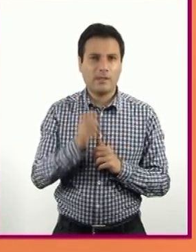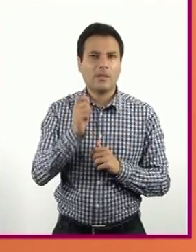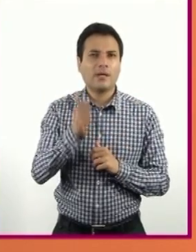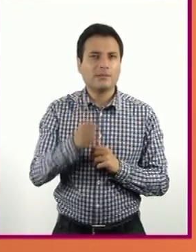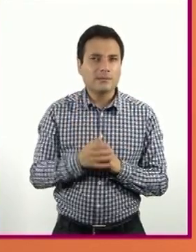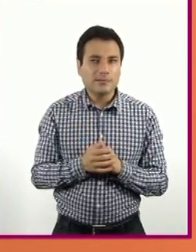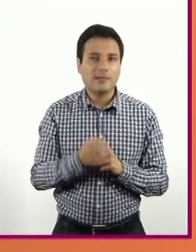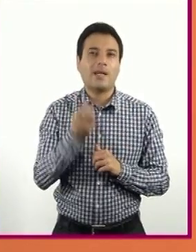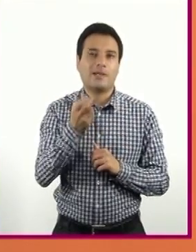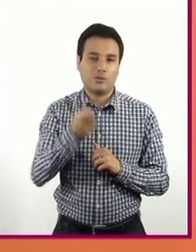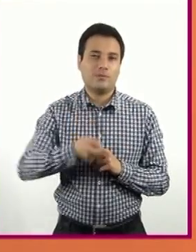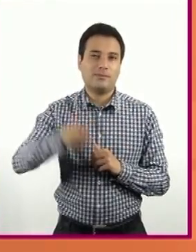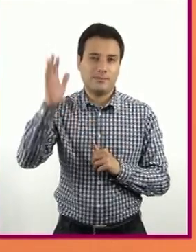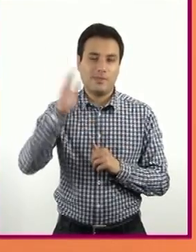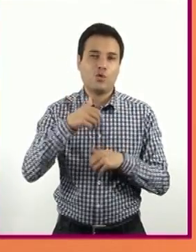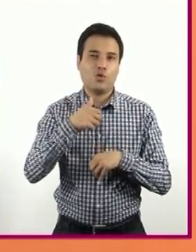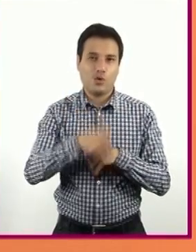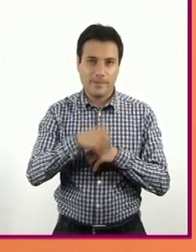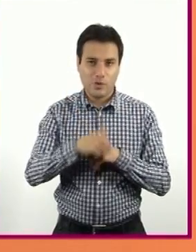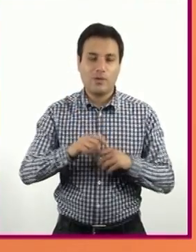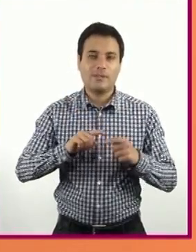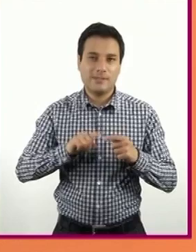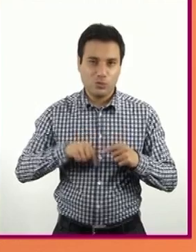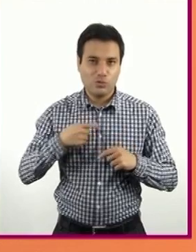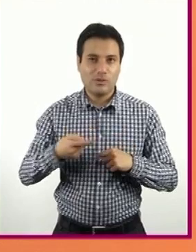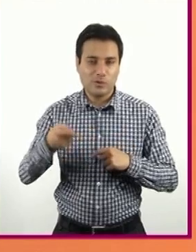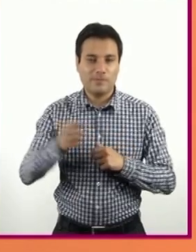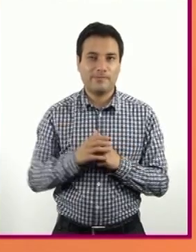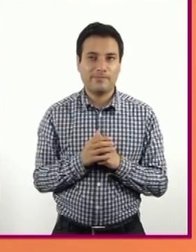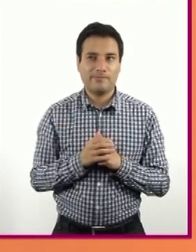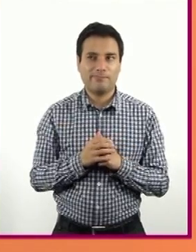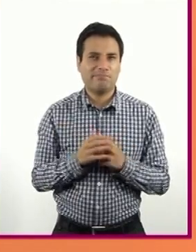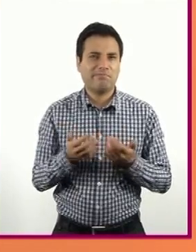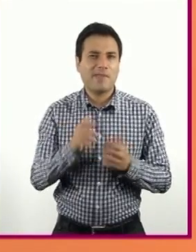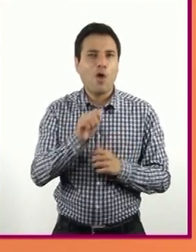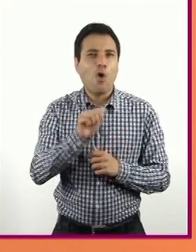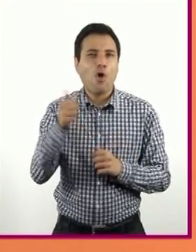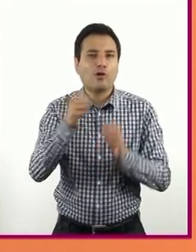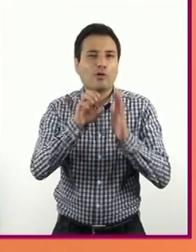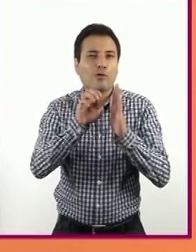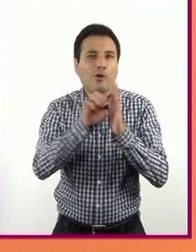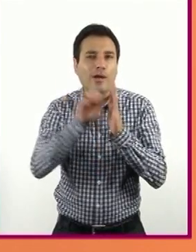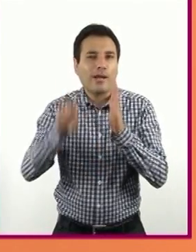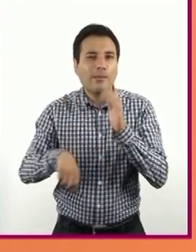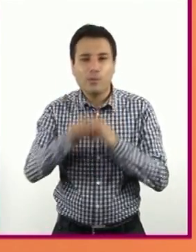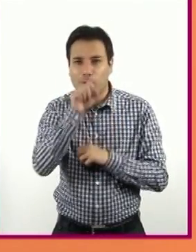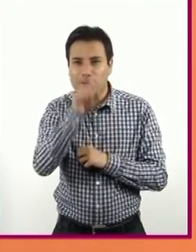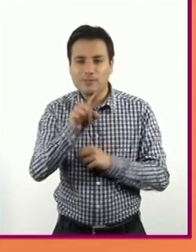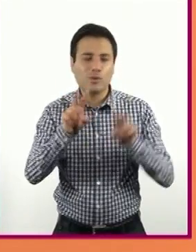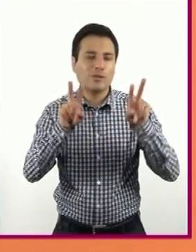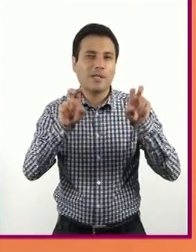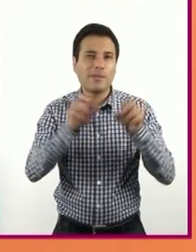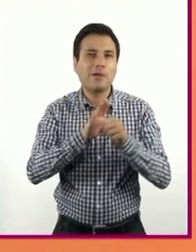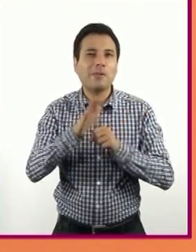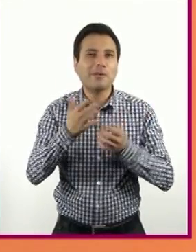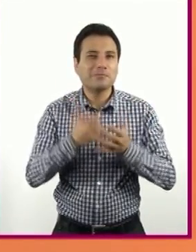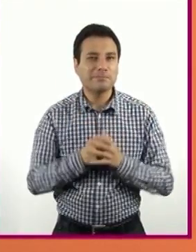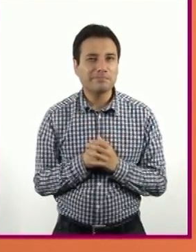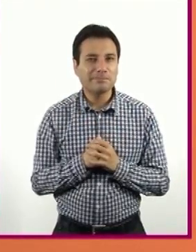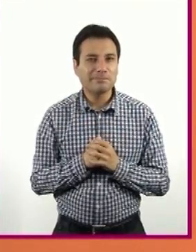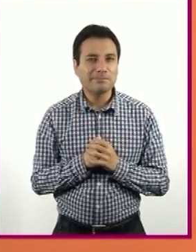una sucesión. ¿Y ustedes qué situaciones consideran que pueden representar una